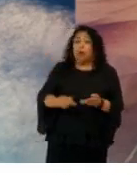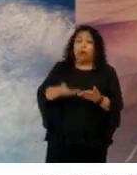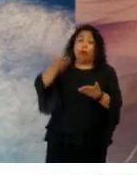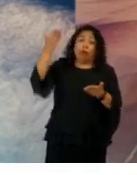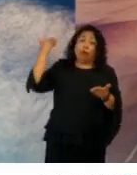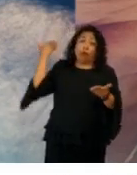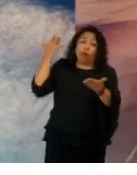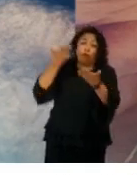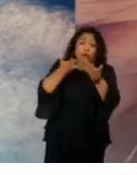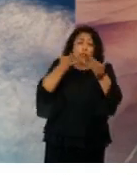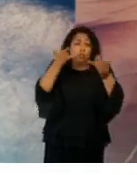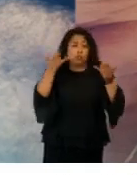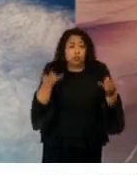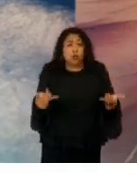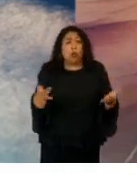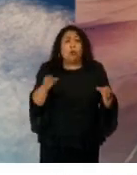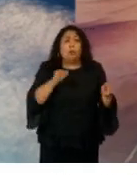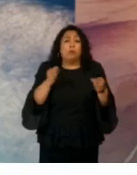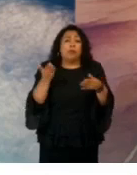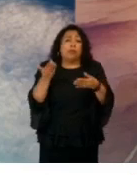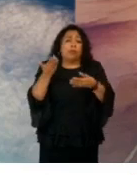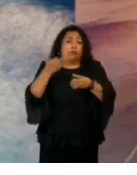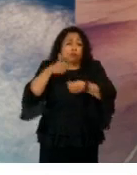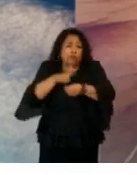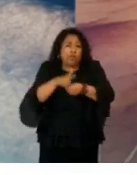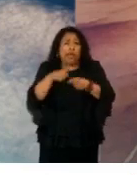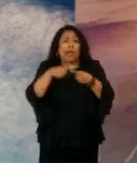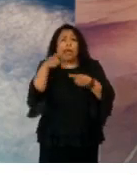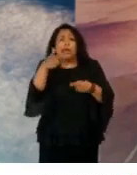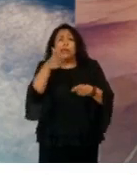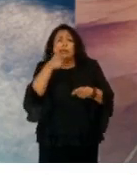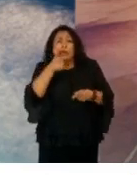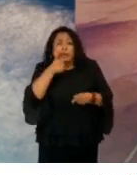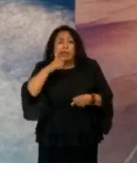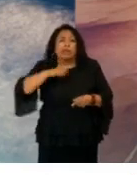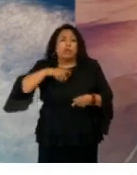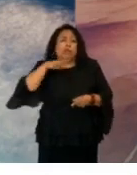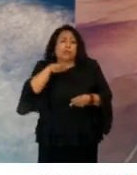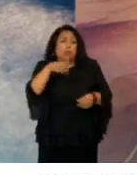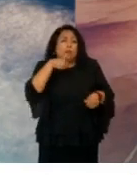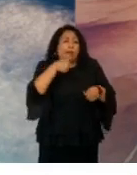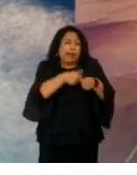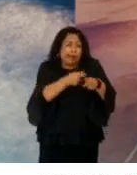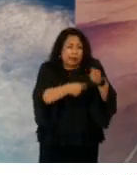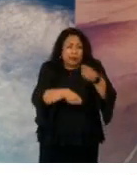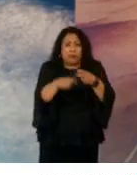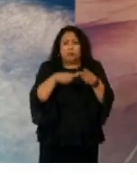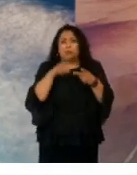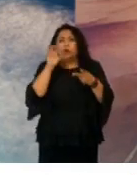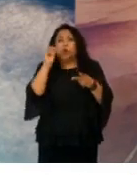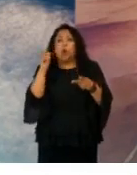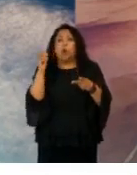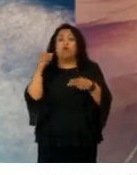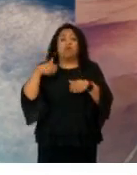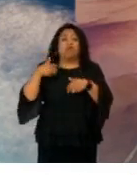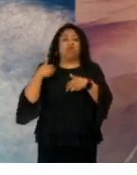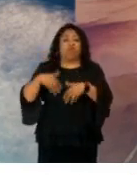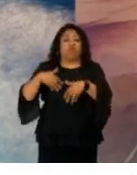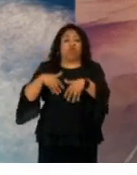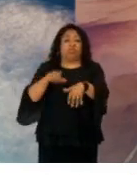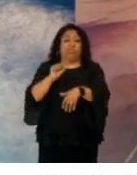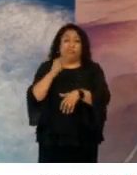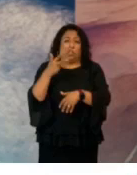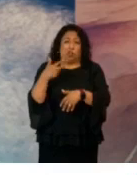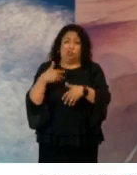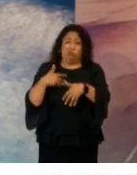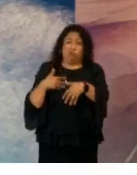los movimientos sociales, entonces hablemos del cartismo del siglo XIX en Inglaterra, ¿no? O del movimiento estudiantil del 68, que